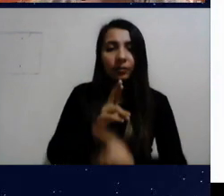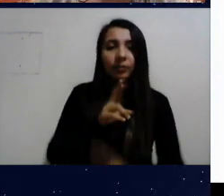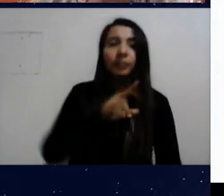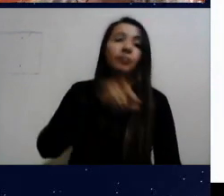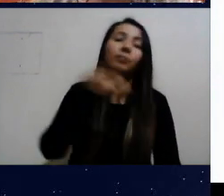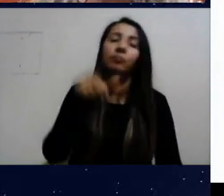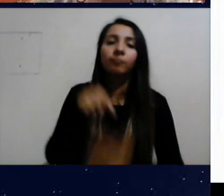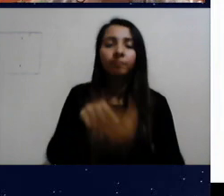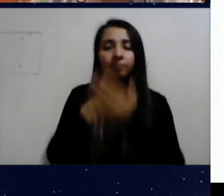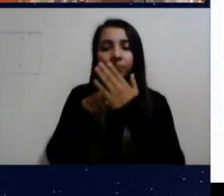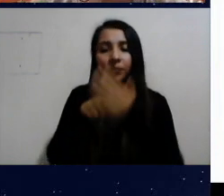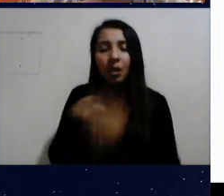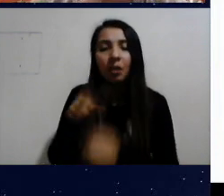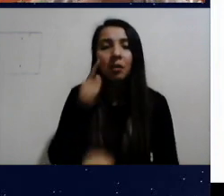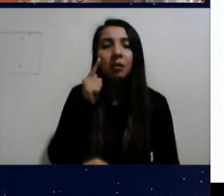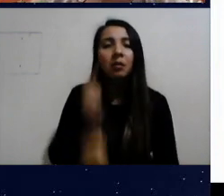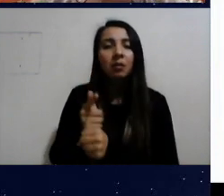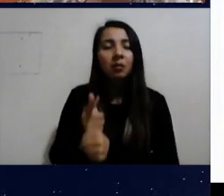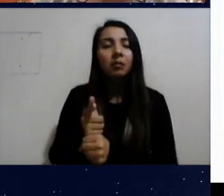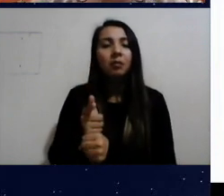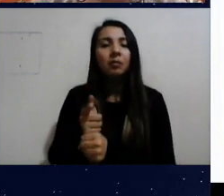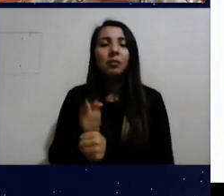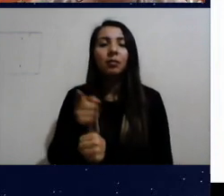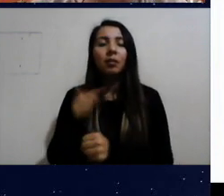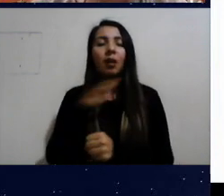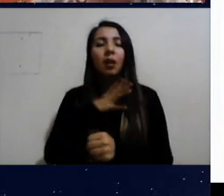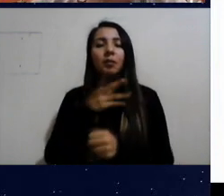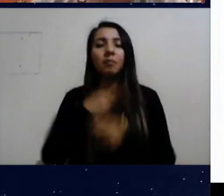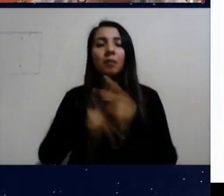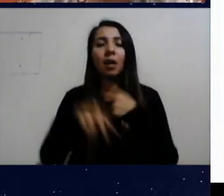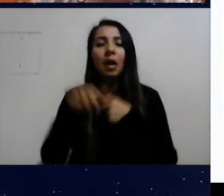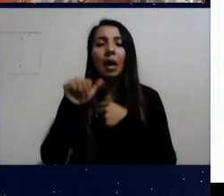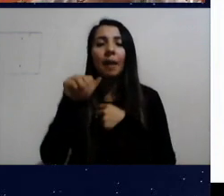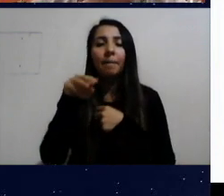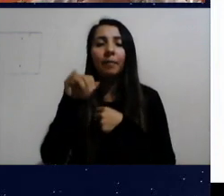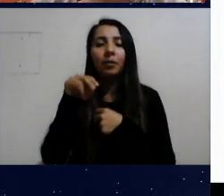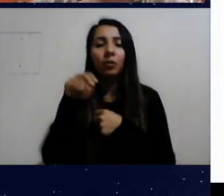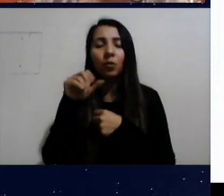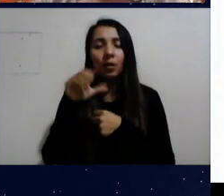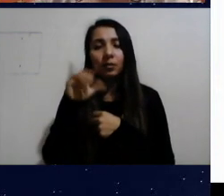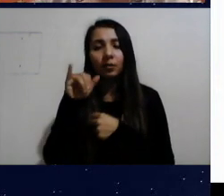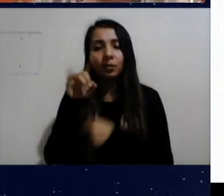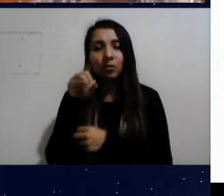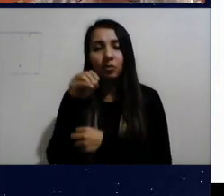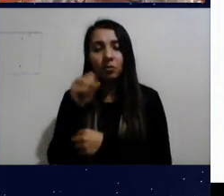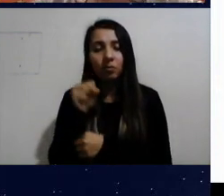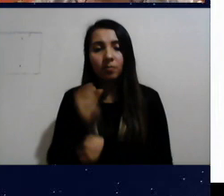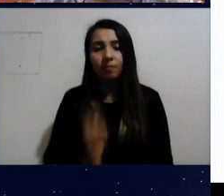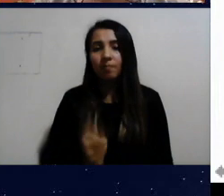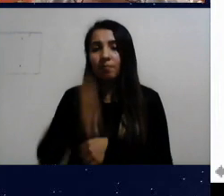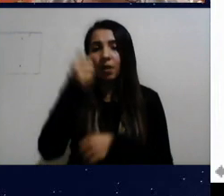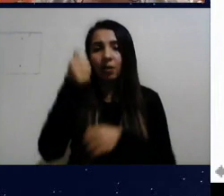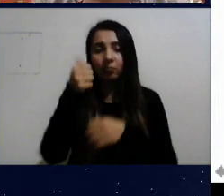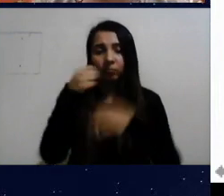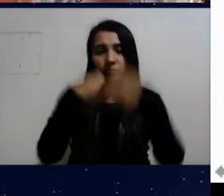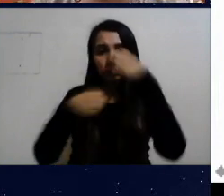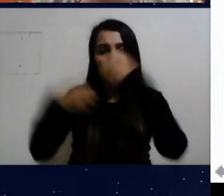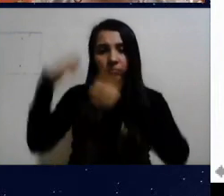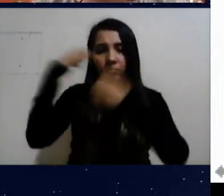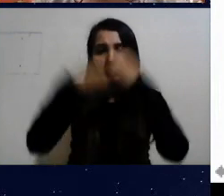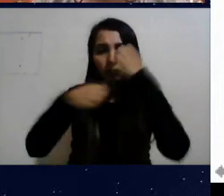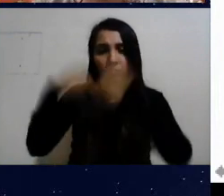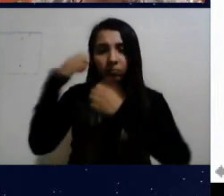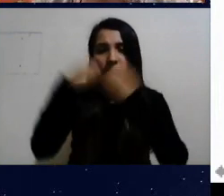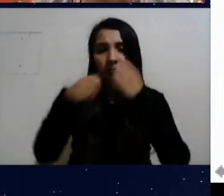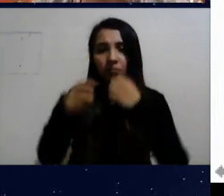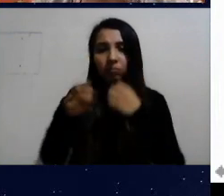Y el resultado fue que encontraron que se formaban aminoácidos. De los primeros experimentos, pues